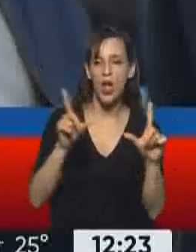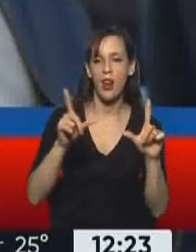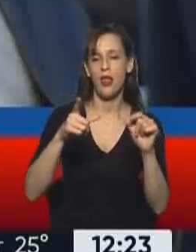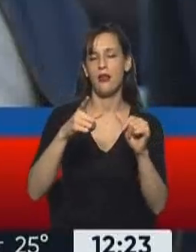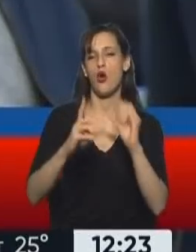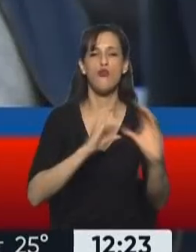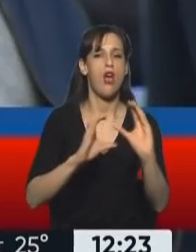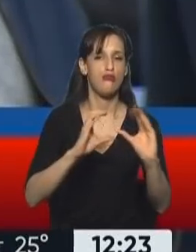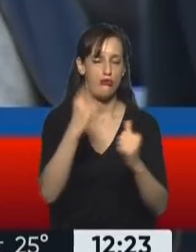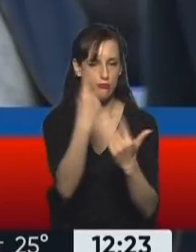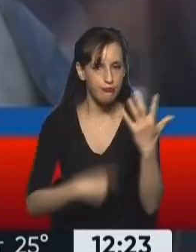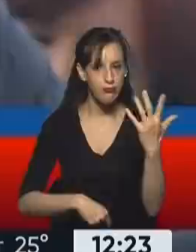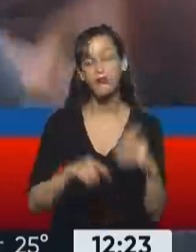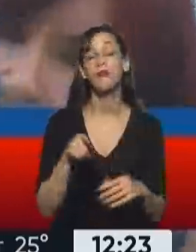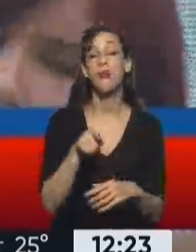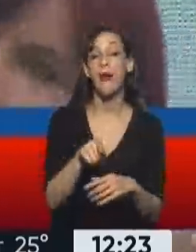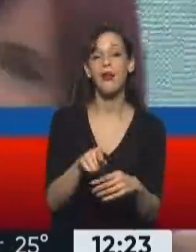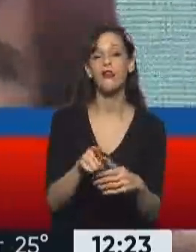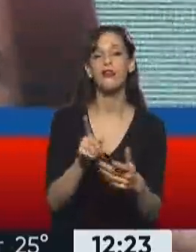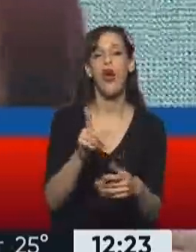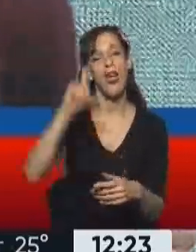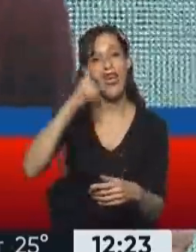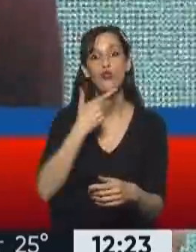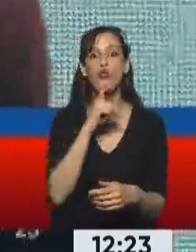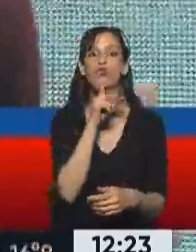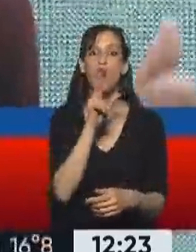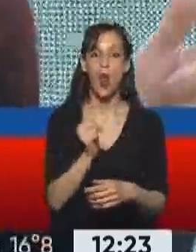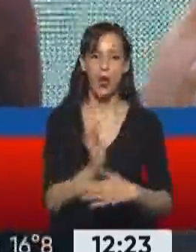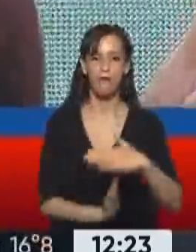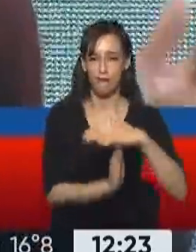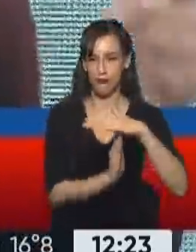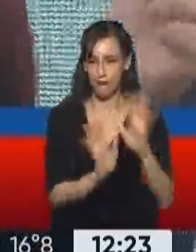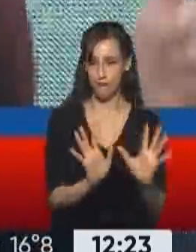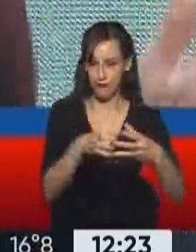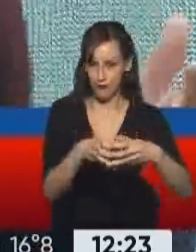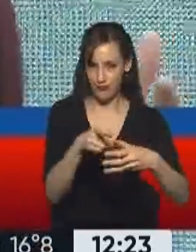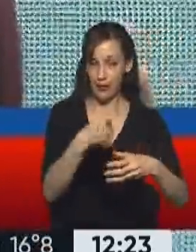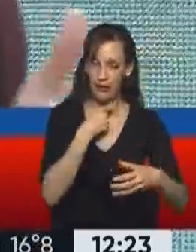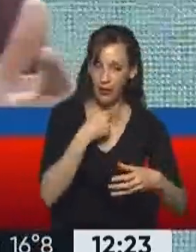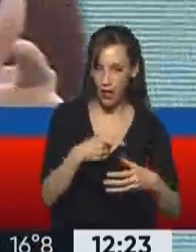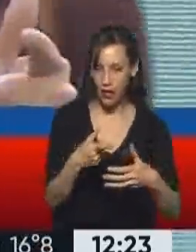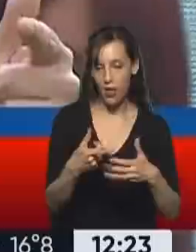que quieren un país de bajos salarios, con una desocupación alta,